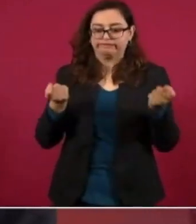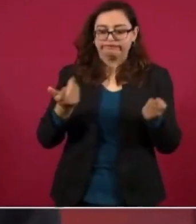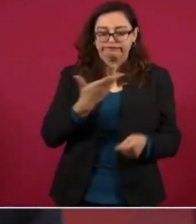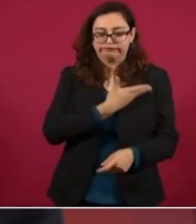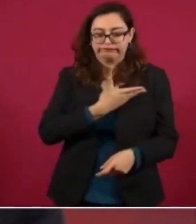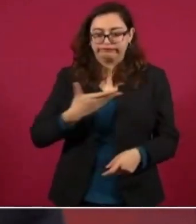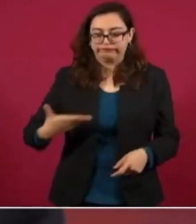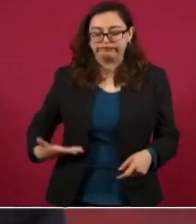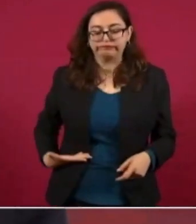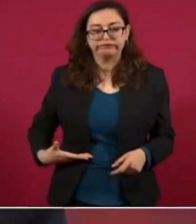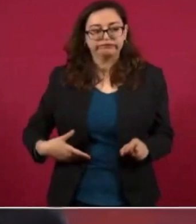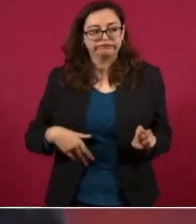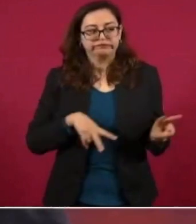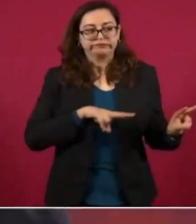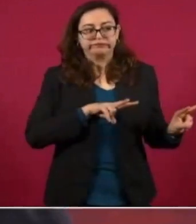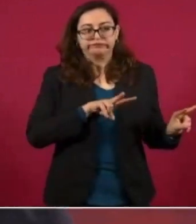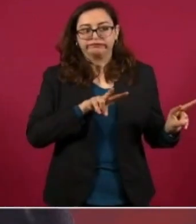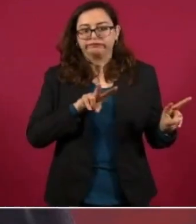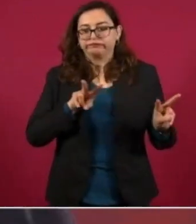podría decir que